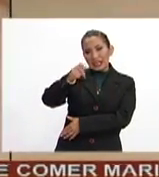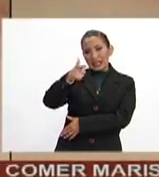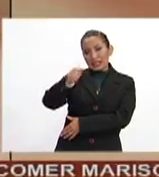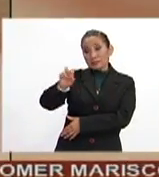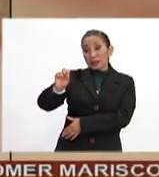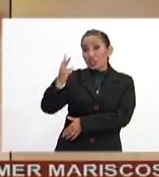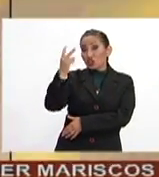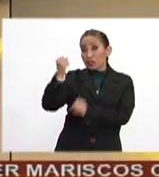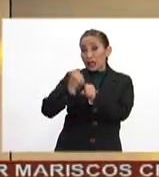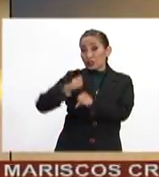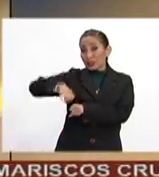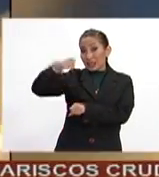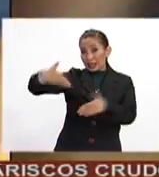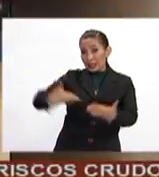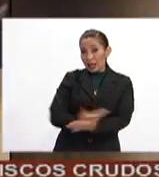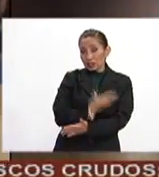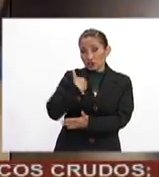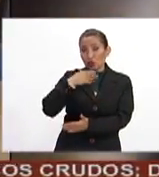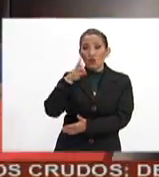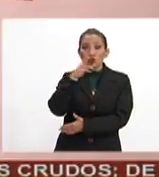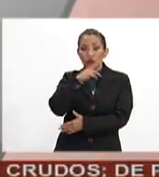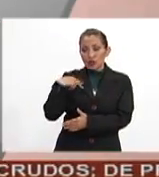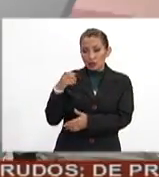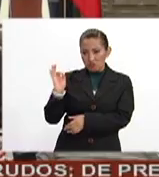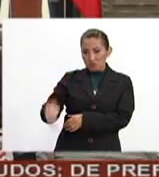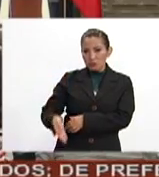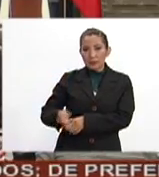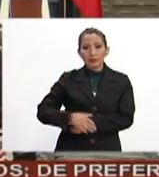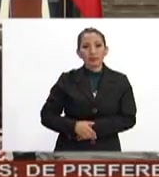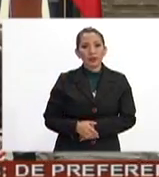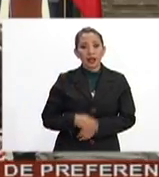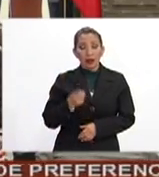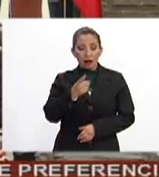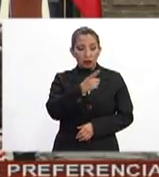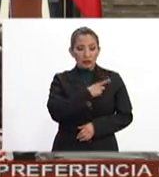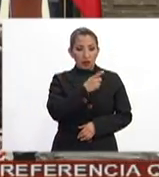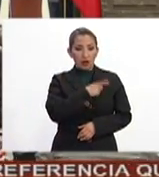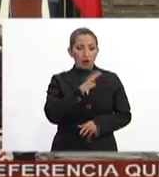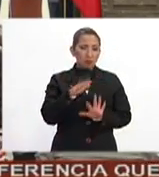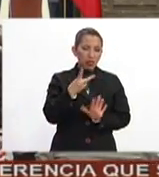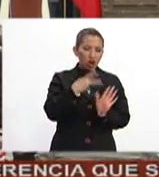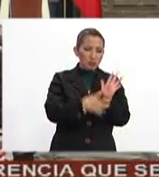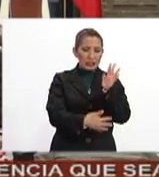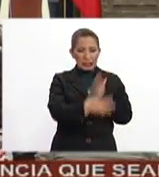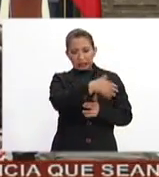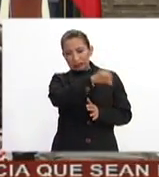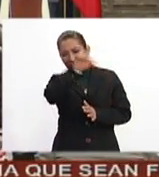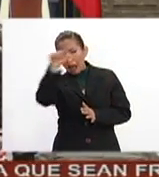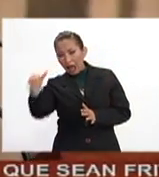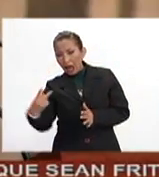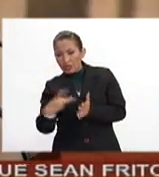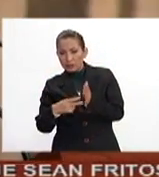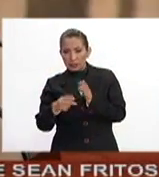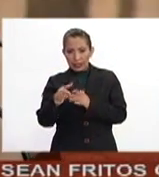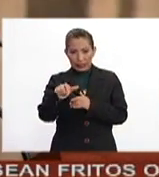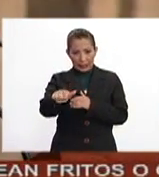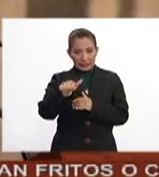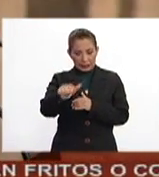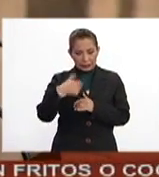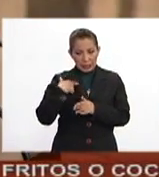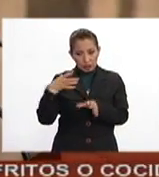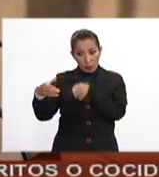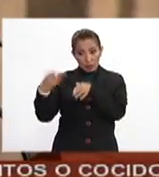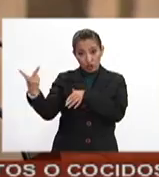de 22 años y nacionalizado ruso. Solamente entre el 2015 y el 2016